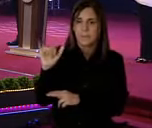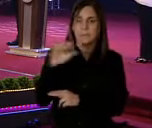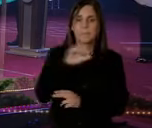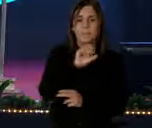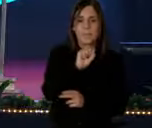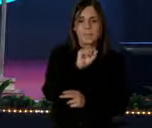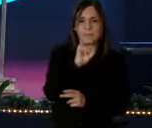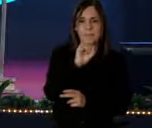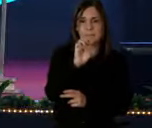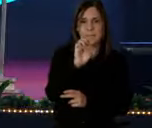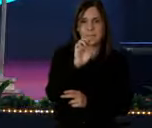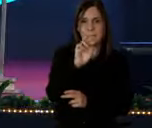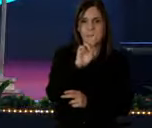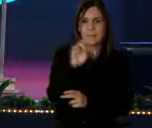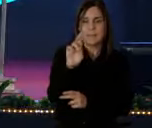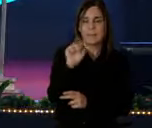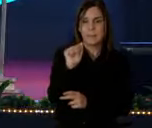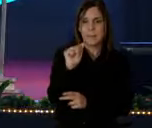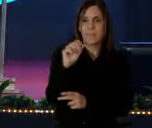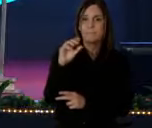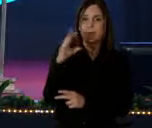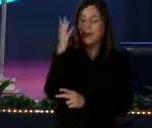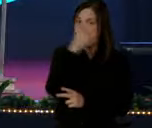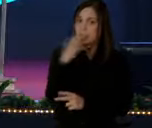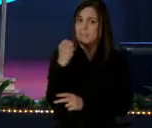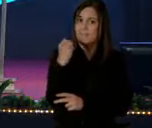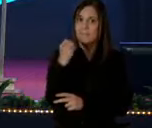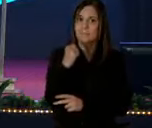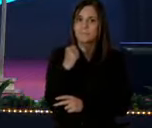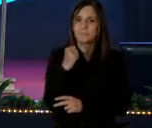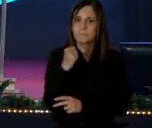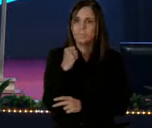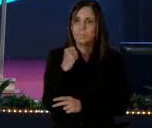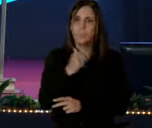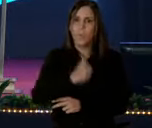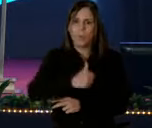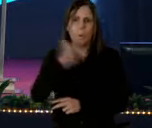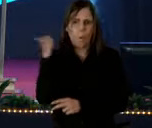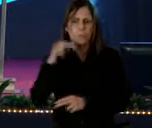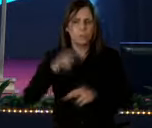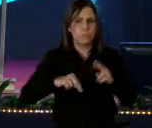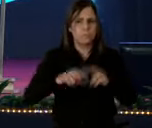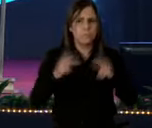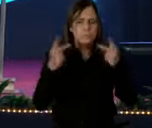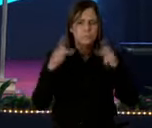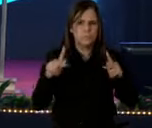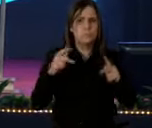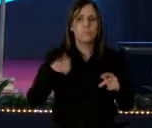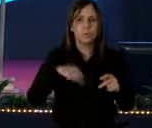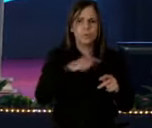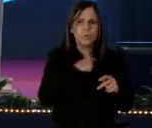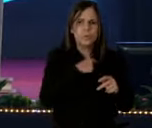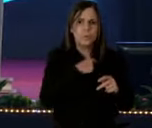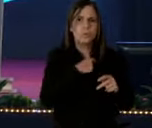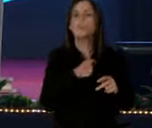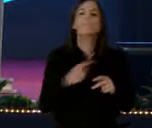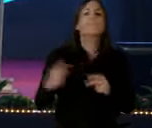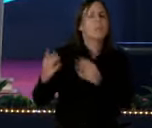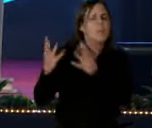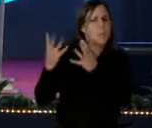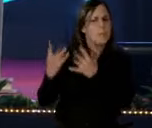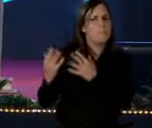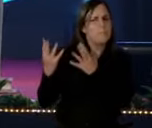y Magnolia. Son los residenciales que están pendientes, que se está trabajando con ellos, con los líderes comunitarios, ¿verdad?